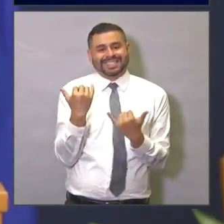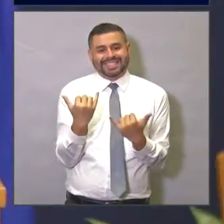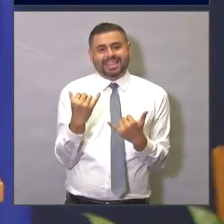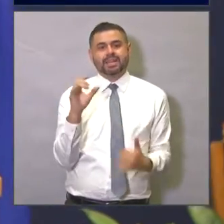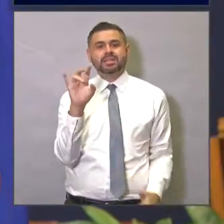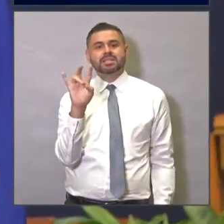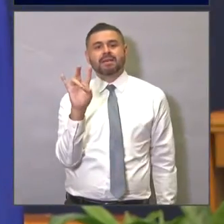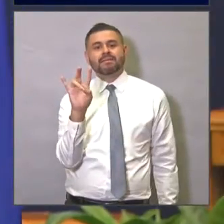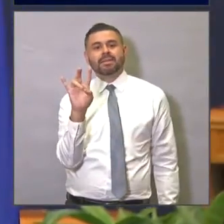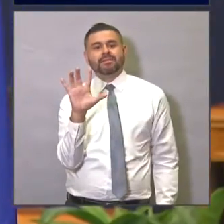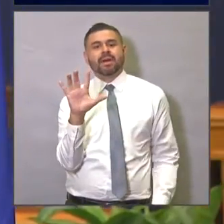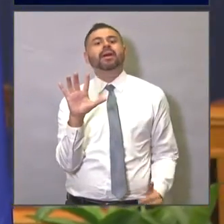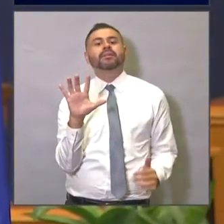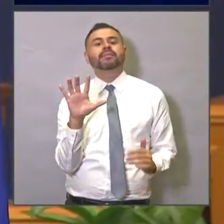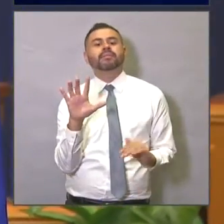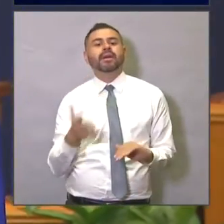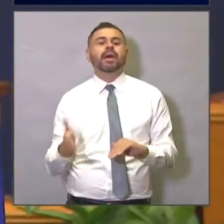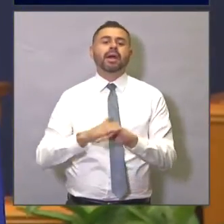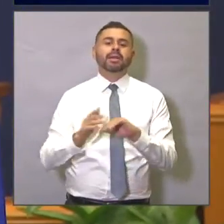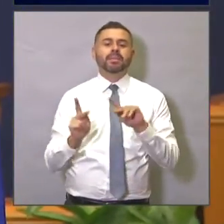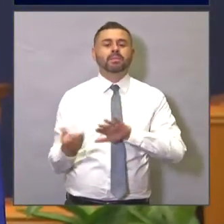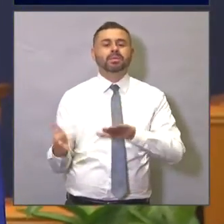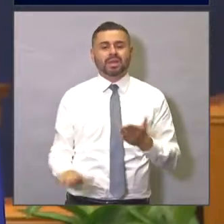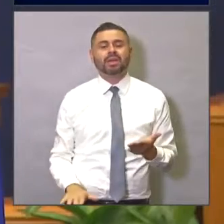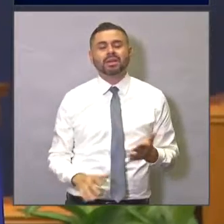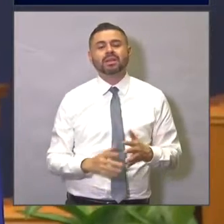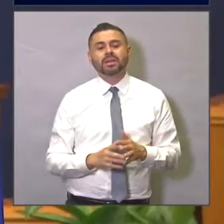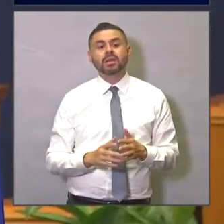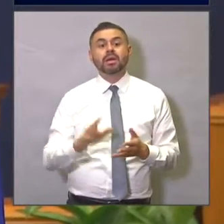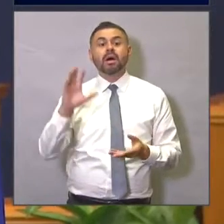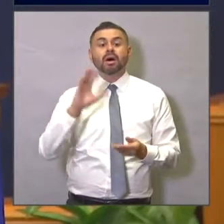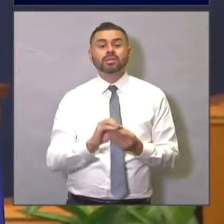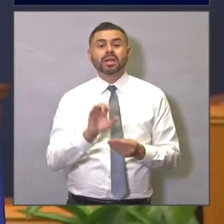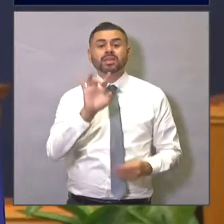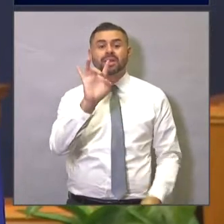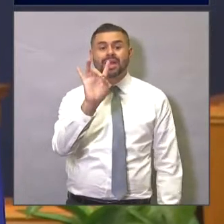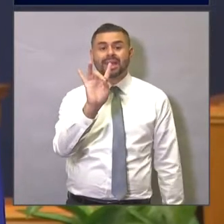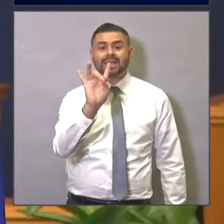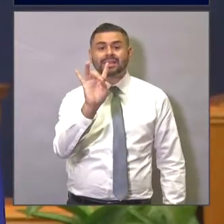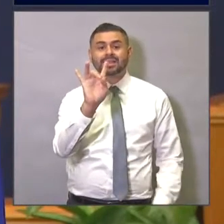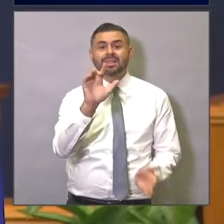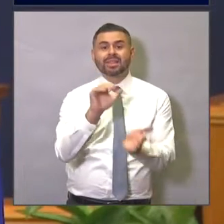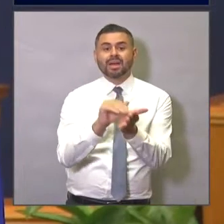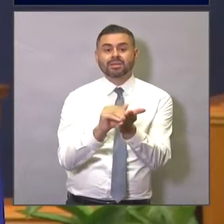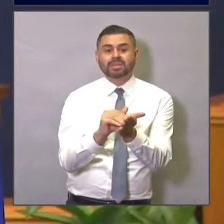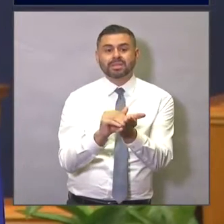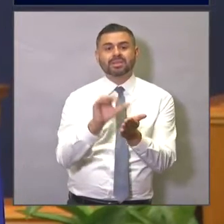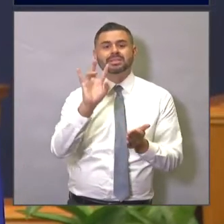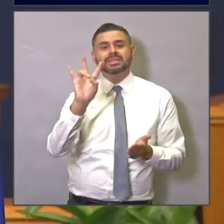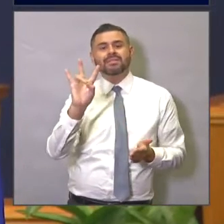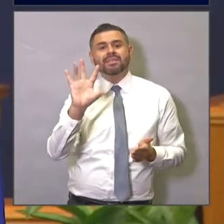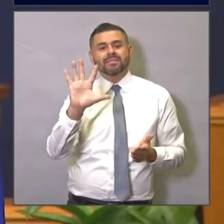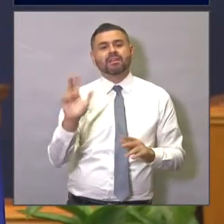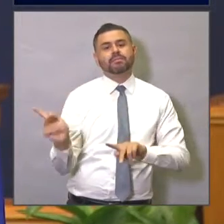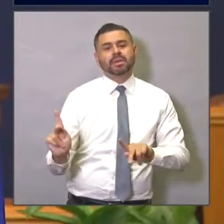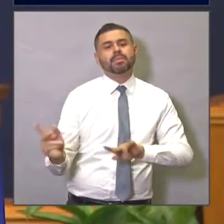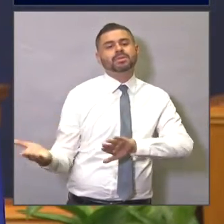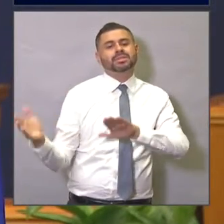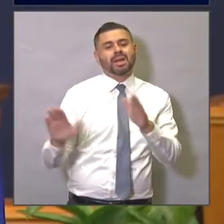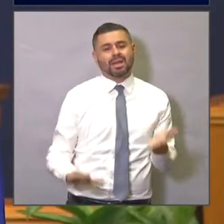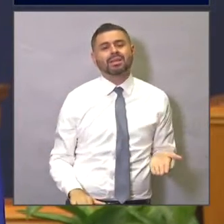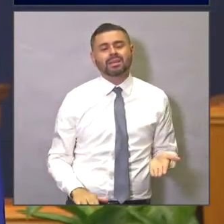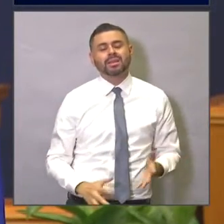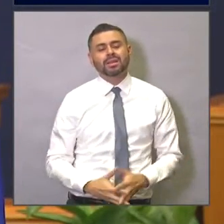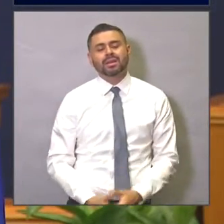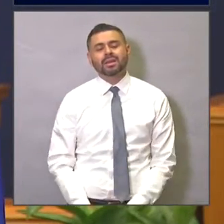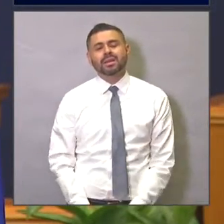hoy. Esto eleva el número total de muertes a 8,075 en el condado de Los Ángeles. Para las